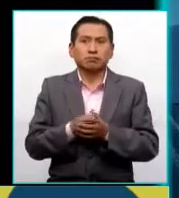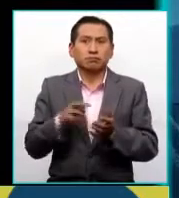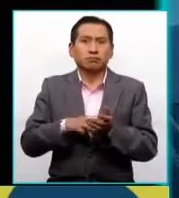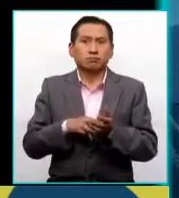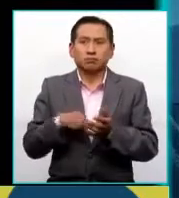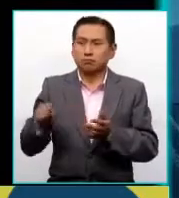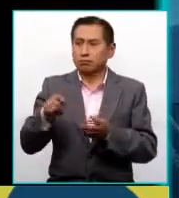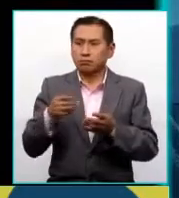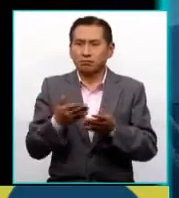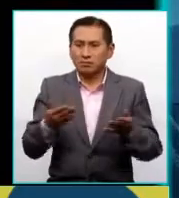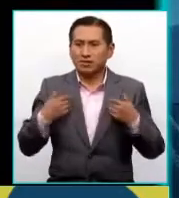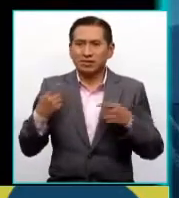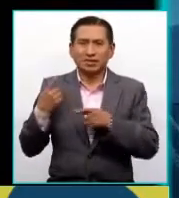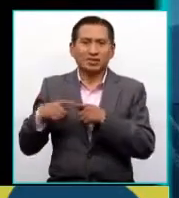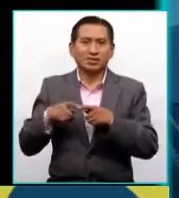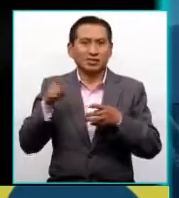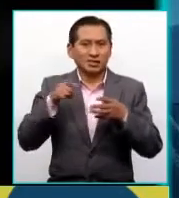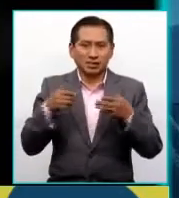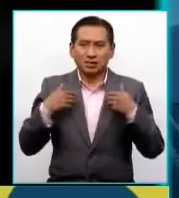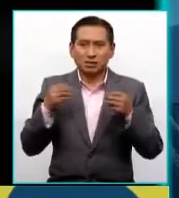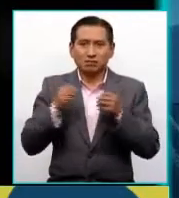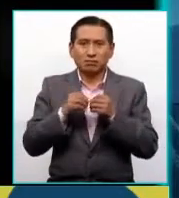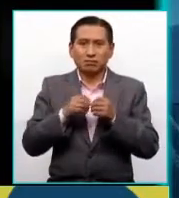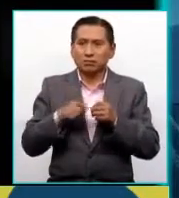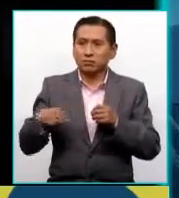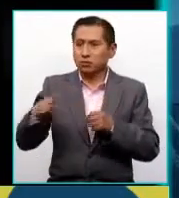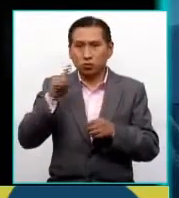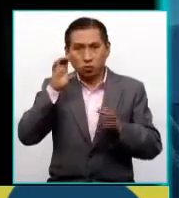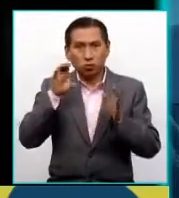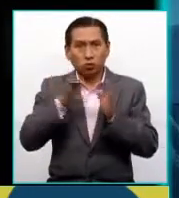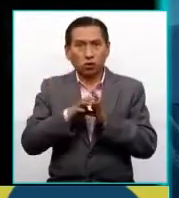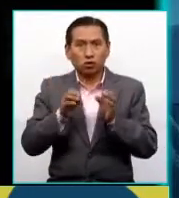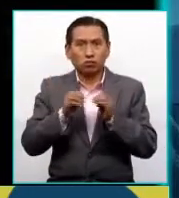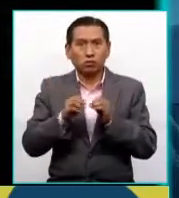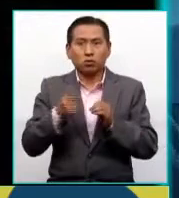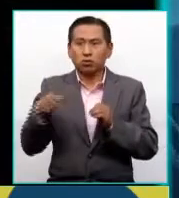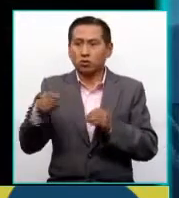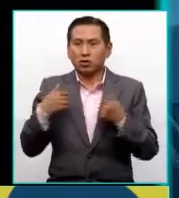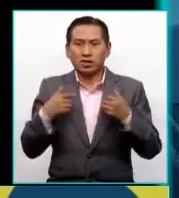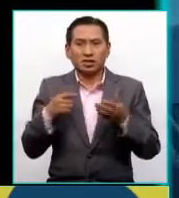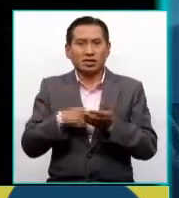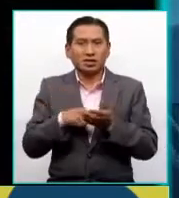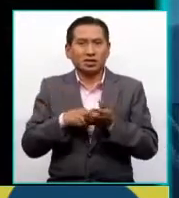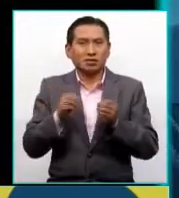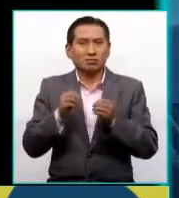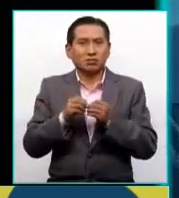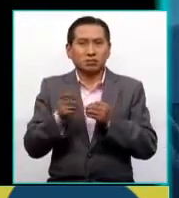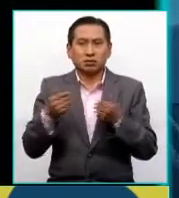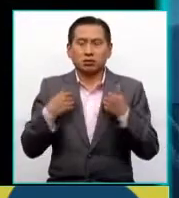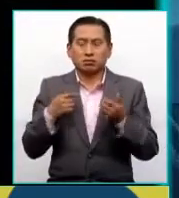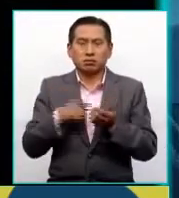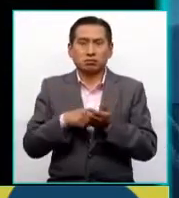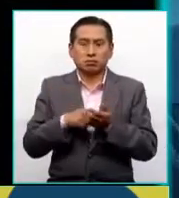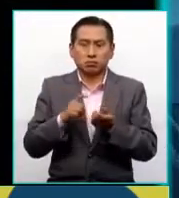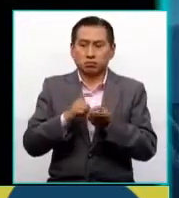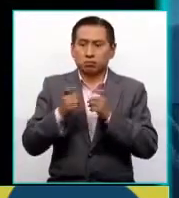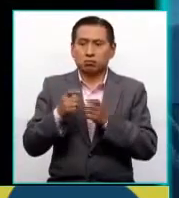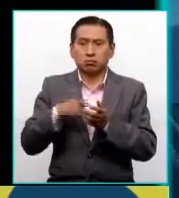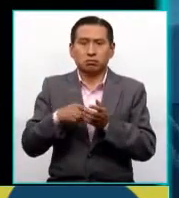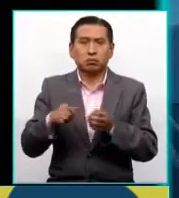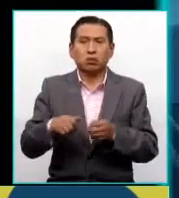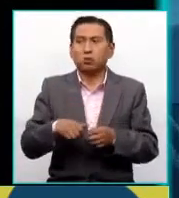y los nichos en los que estuviera cada uno de los cuadros de los autos sacramentales están convertidos en pantallas